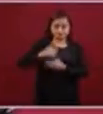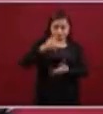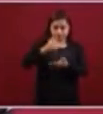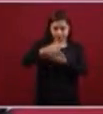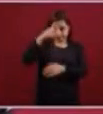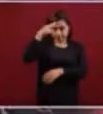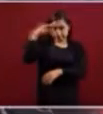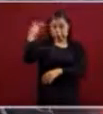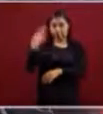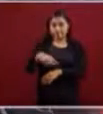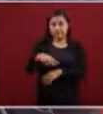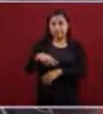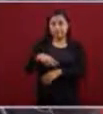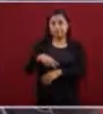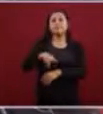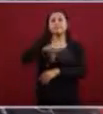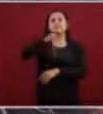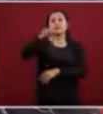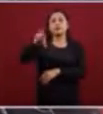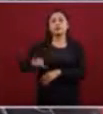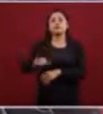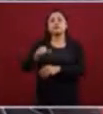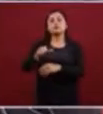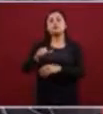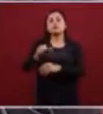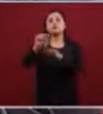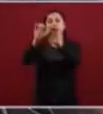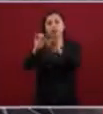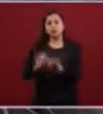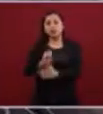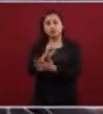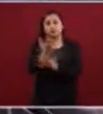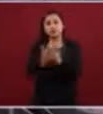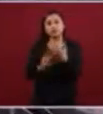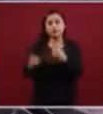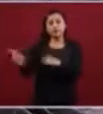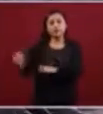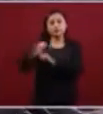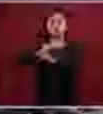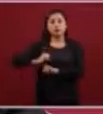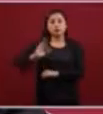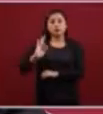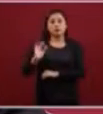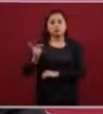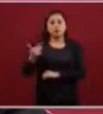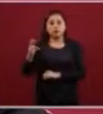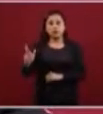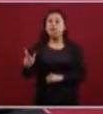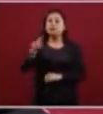el informe de la Fiscalía y también del juez.